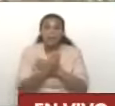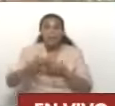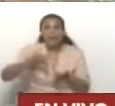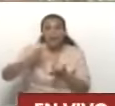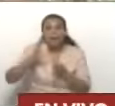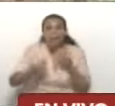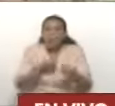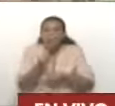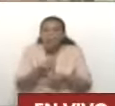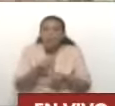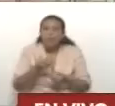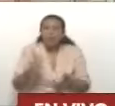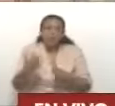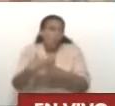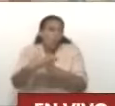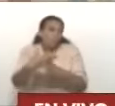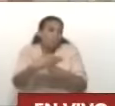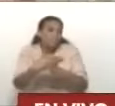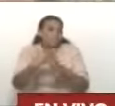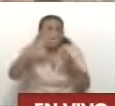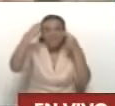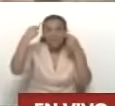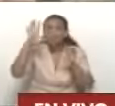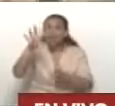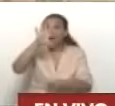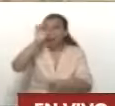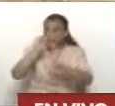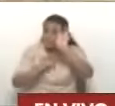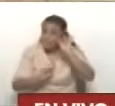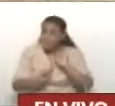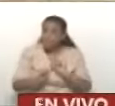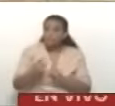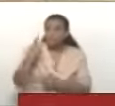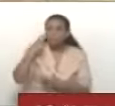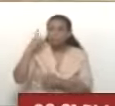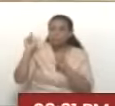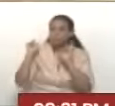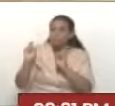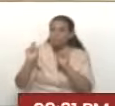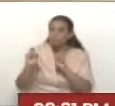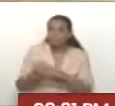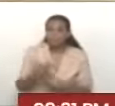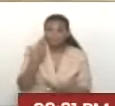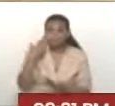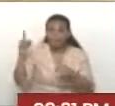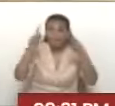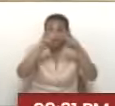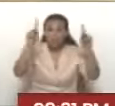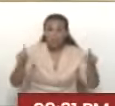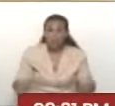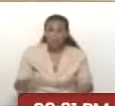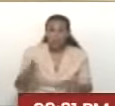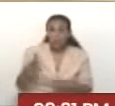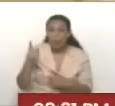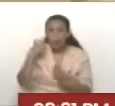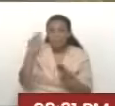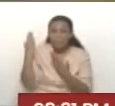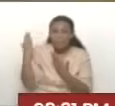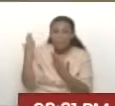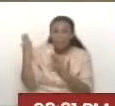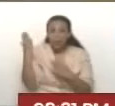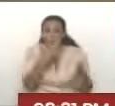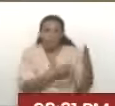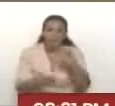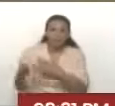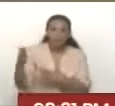decir, no es nada más el compartir la recreación, sino área formativa. Ahí está, kiosco, mira, parece que en las imágenes